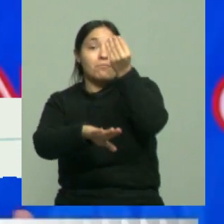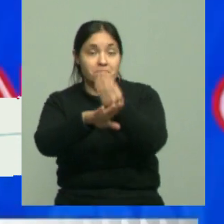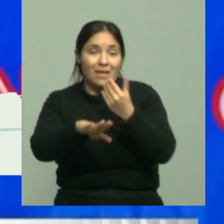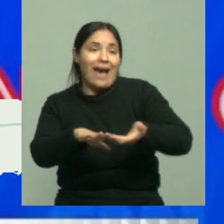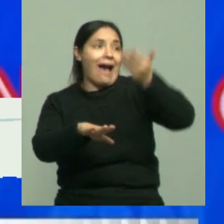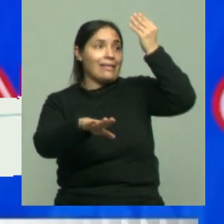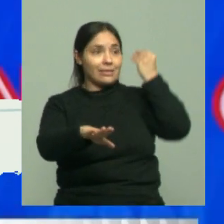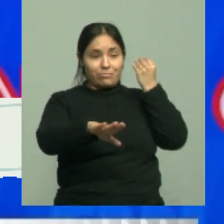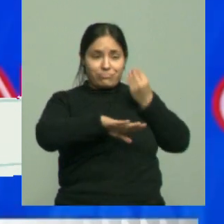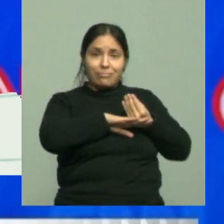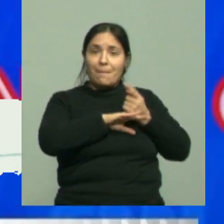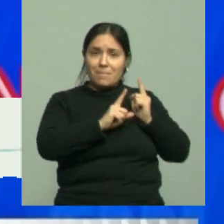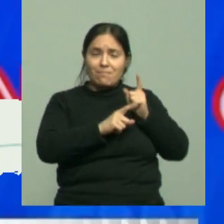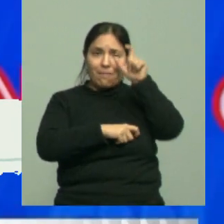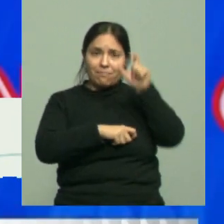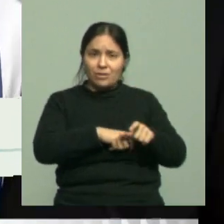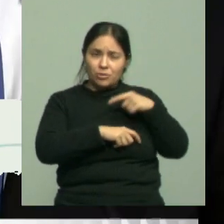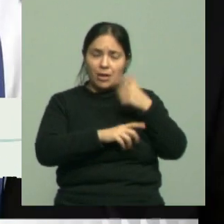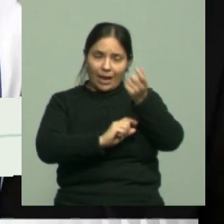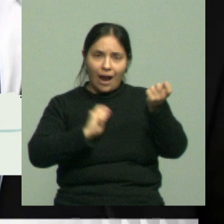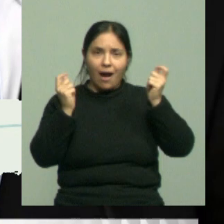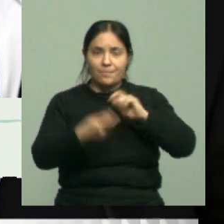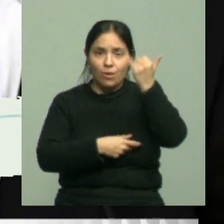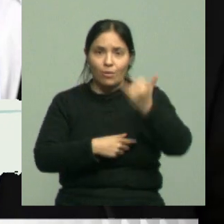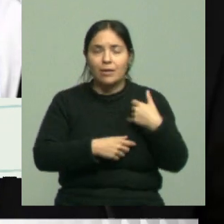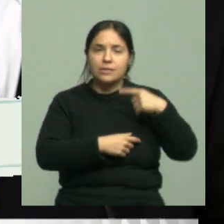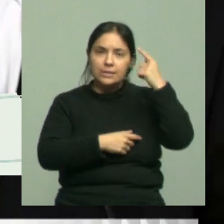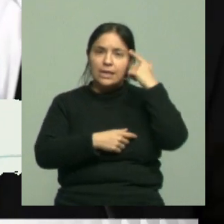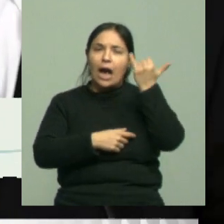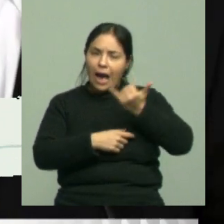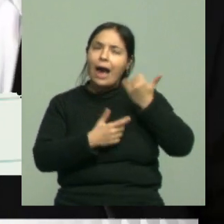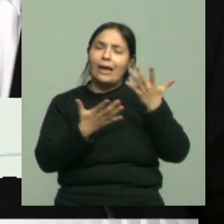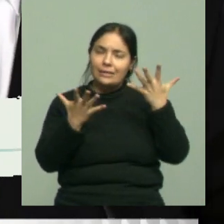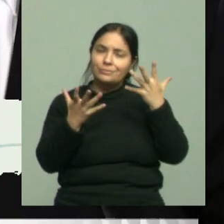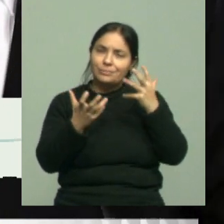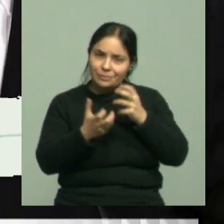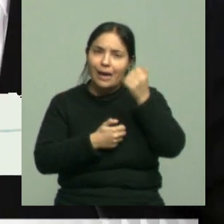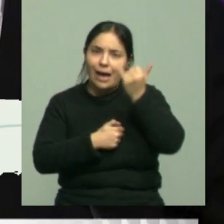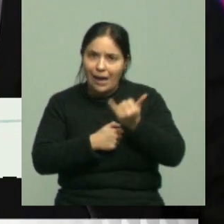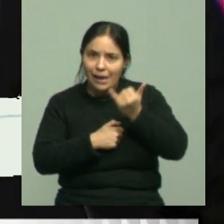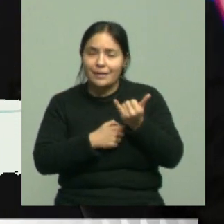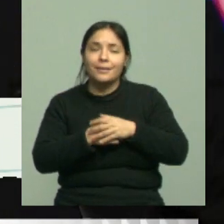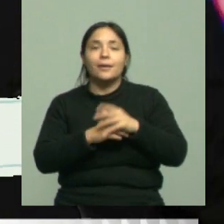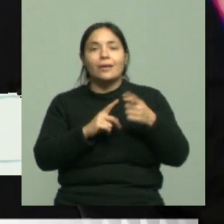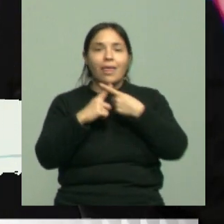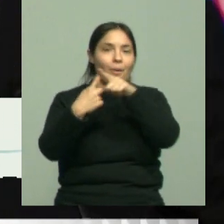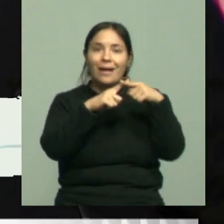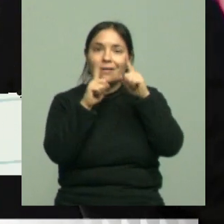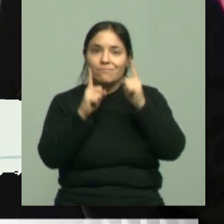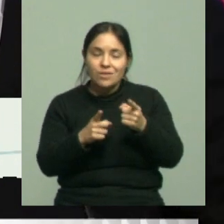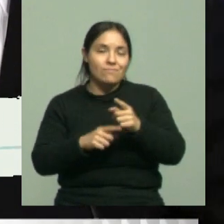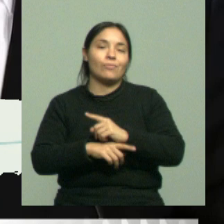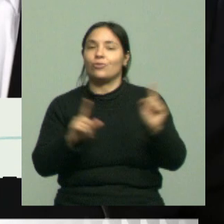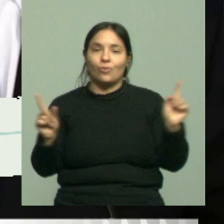de hecho él mismo a nivel discursivo plantea un desgaste en relación a que no debate de la misma manera, no discute de la